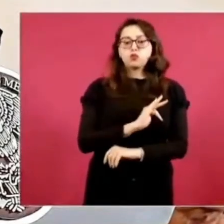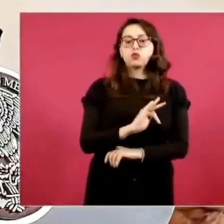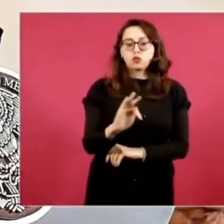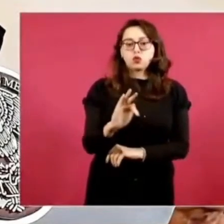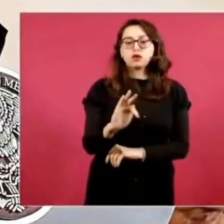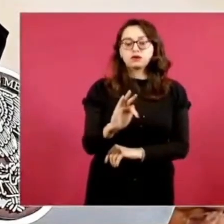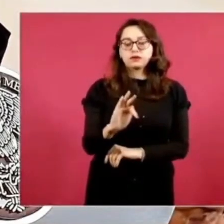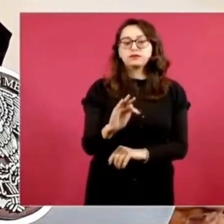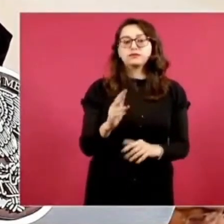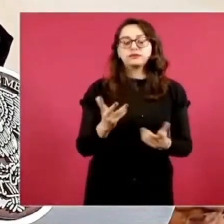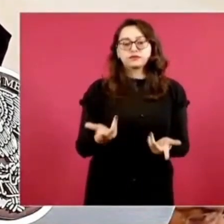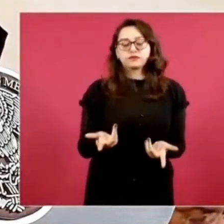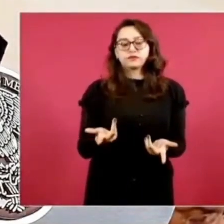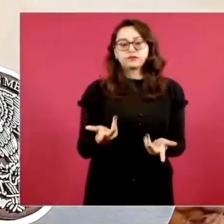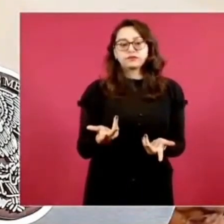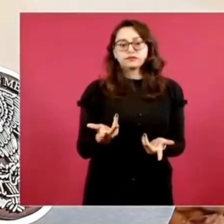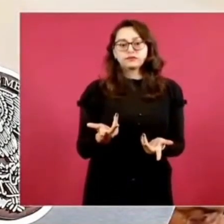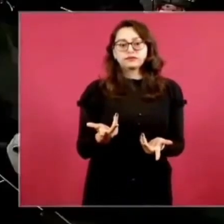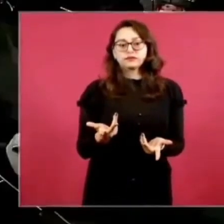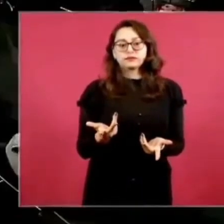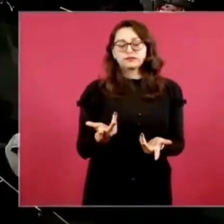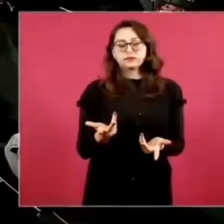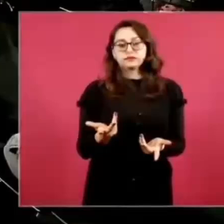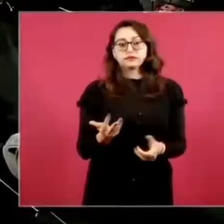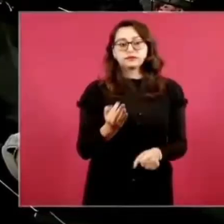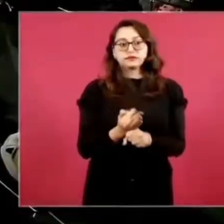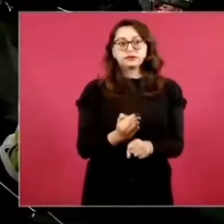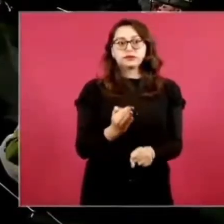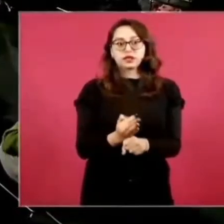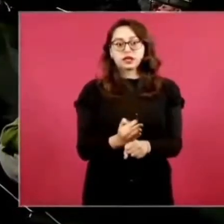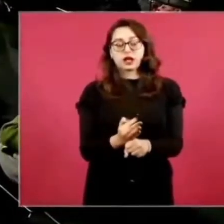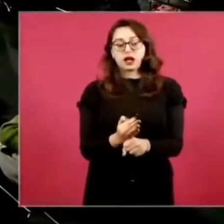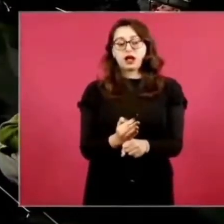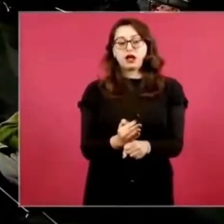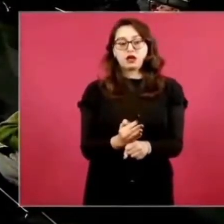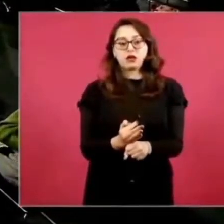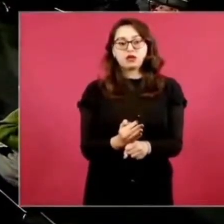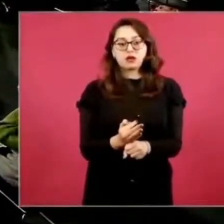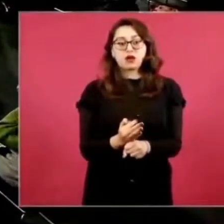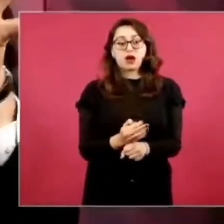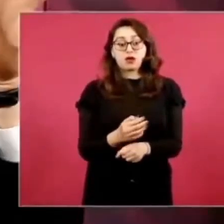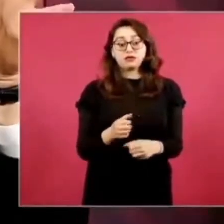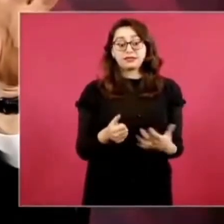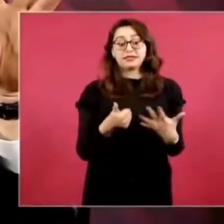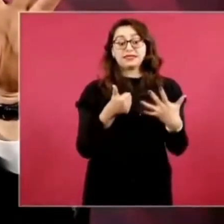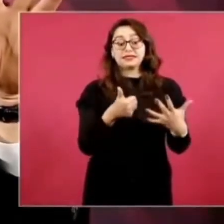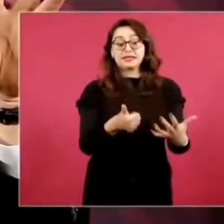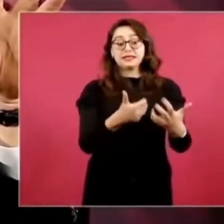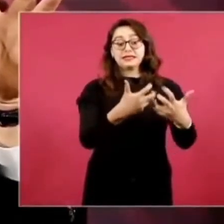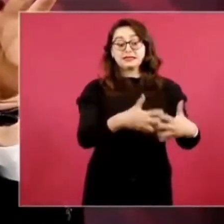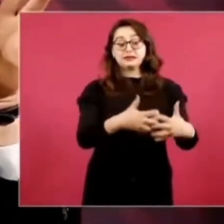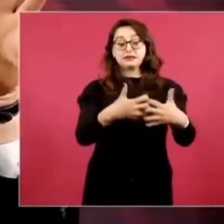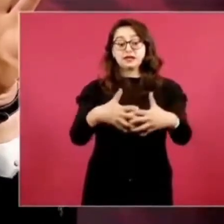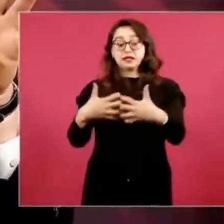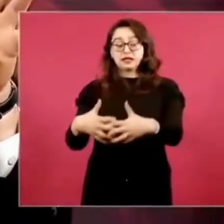Ya se tiene una capacidad para procesar en esas 6 refinerías